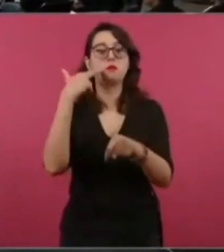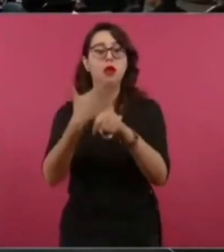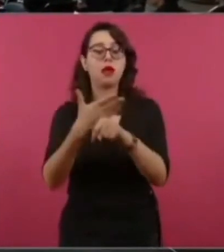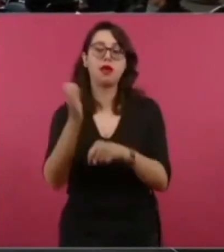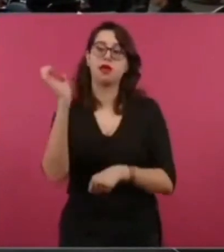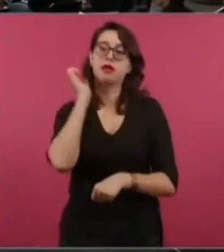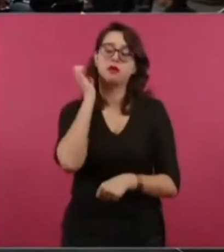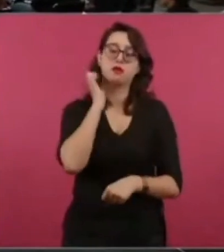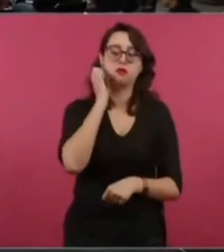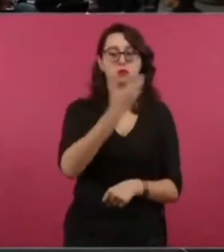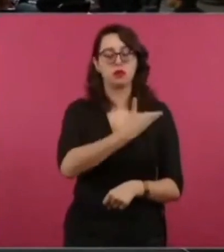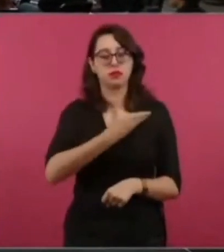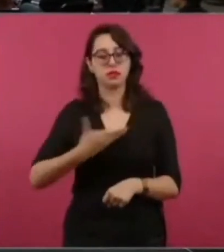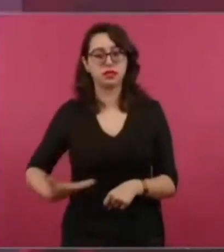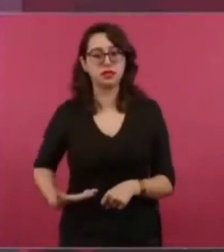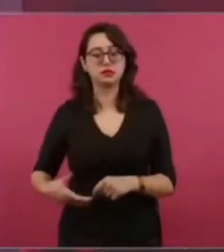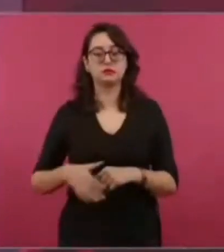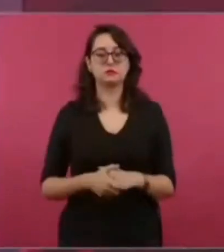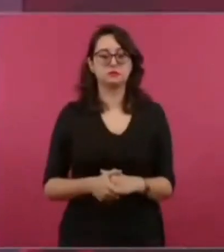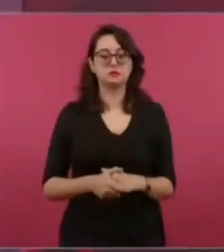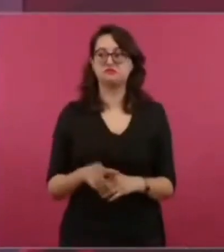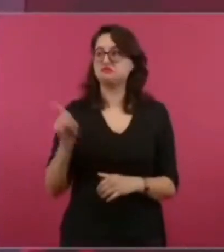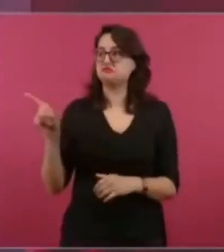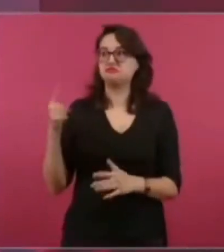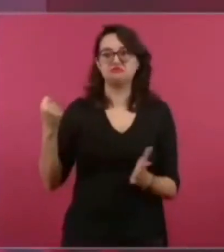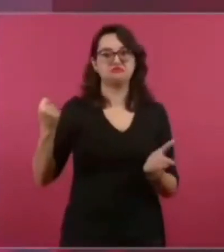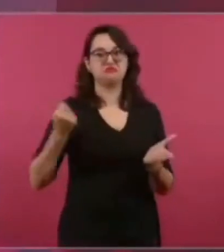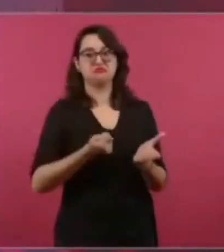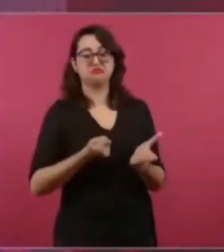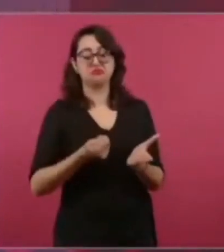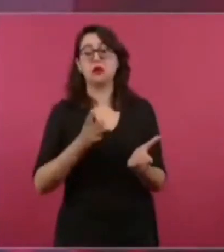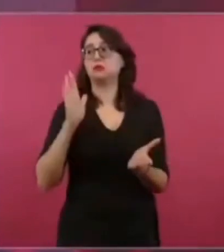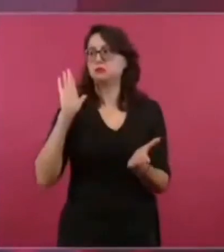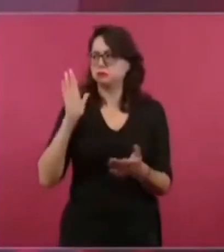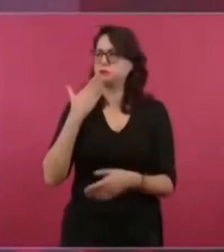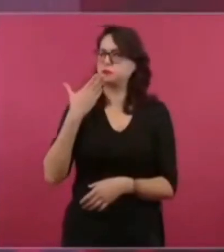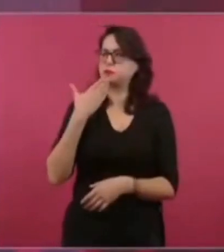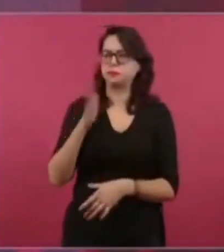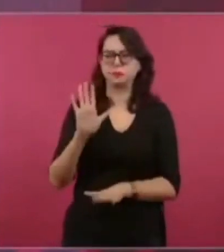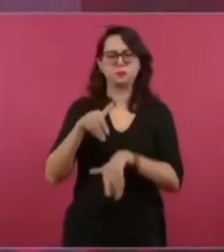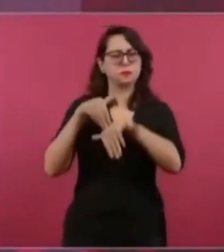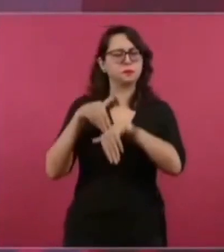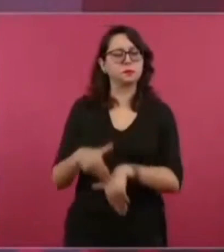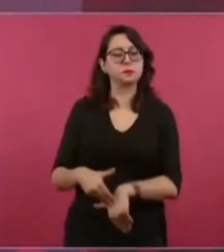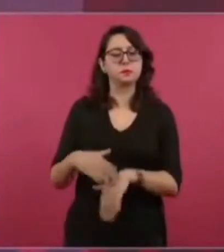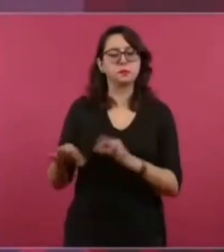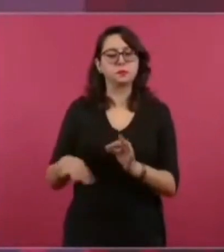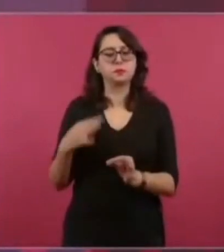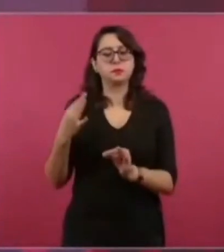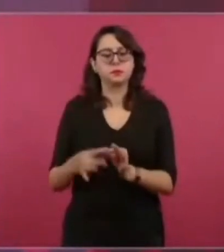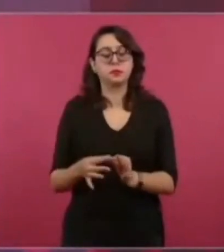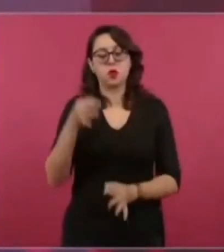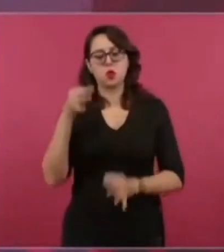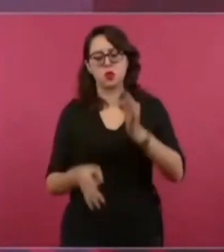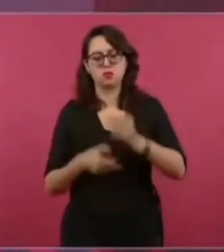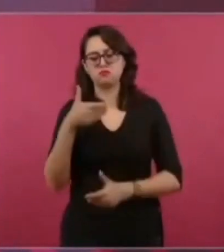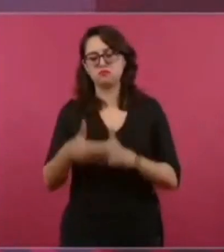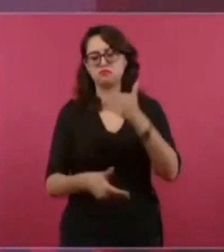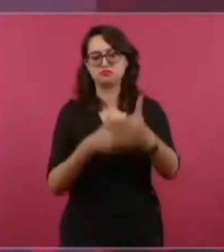con esa resolución, con ese mandato, aún cuando es violatorio de la